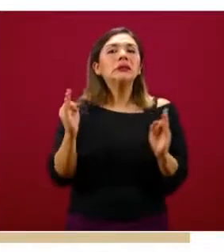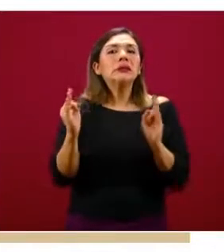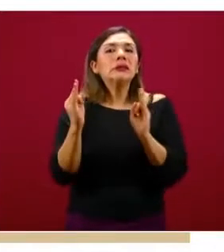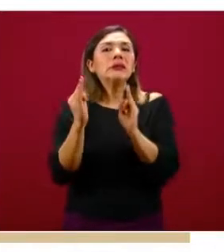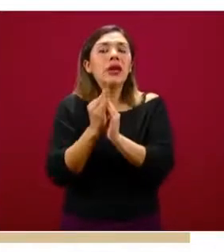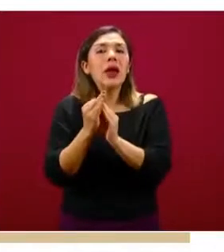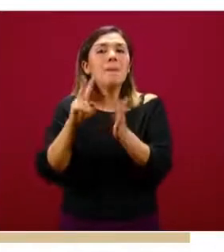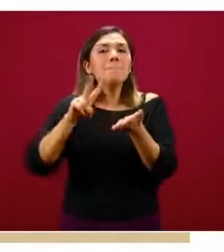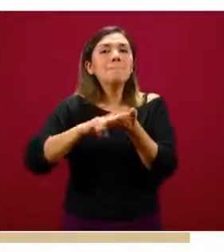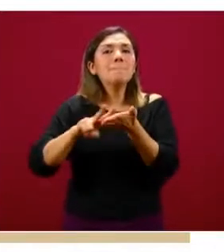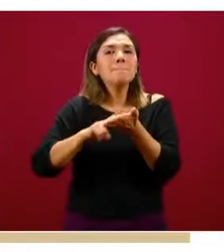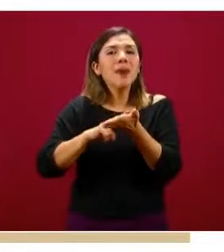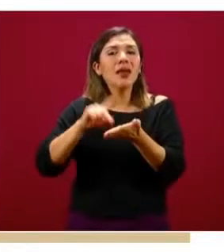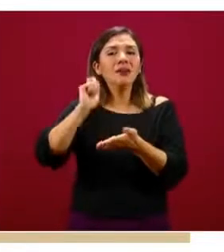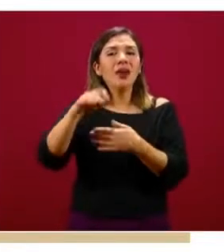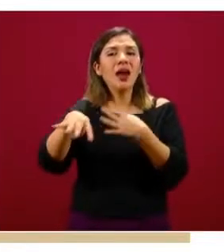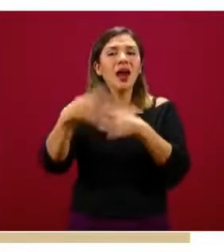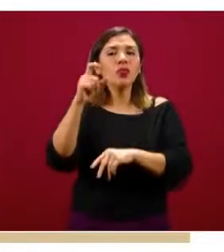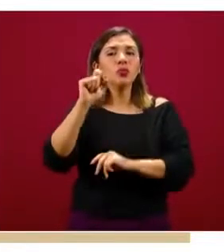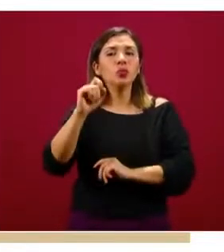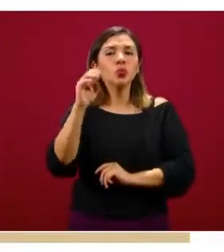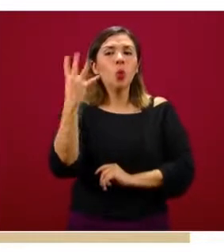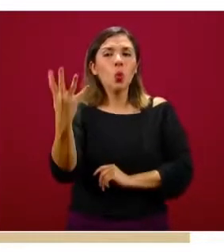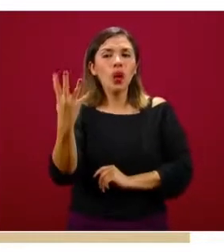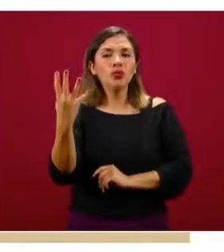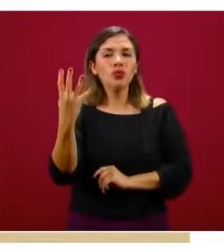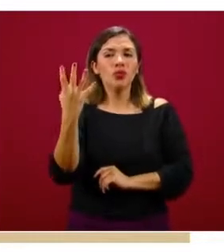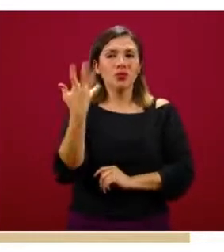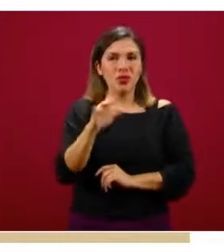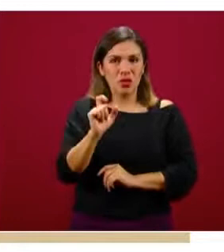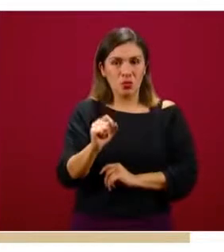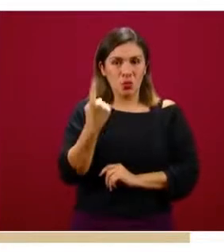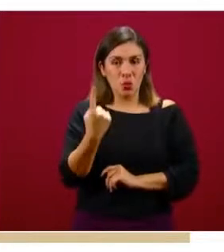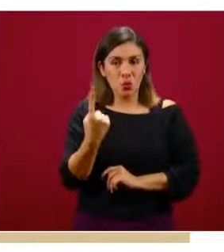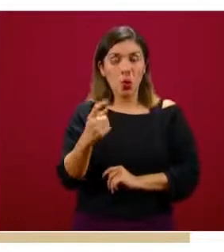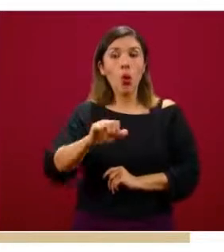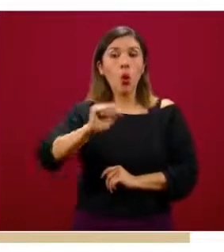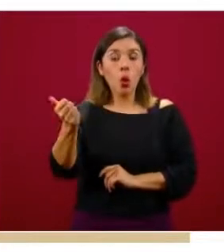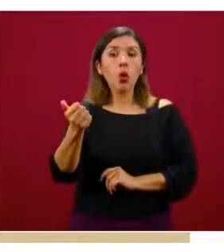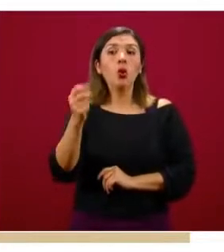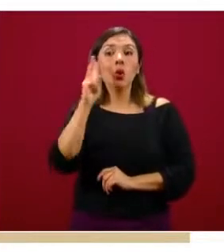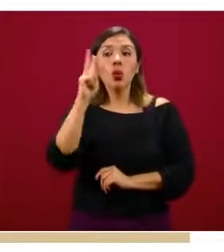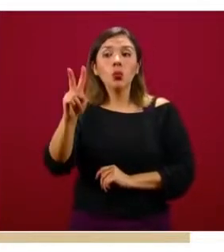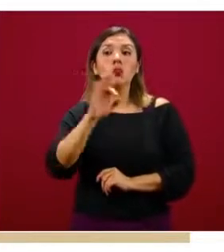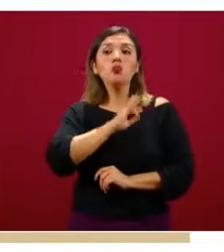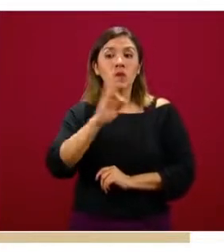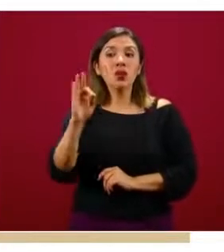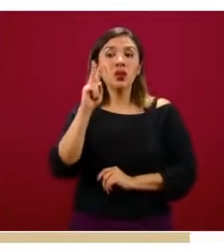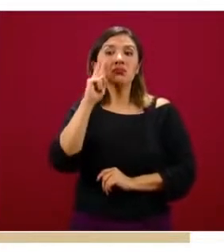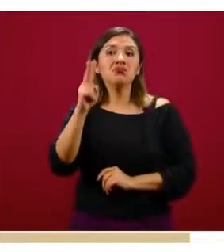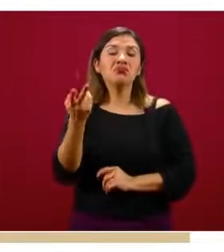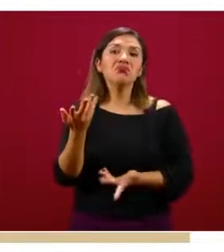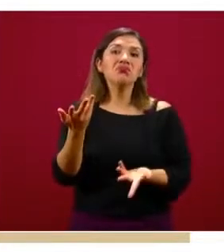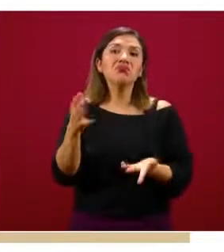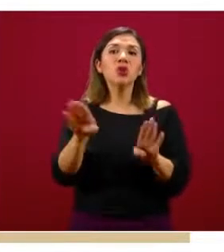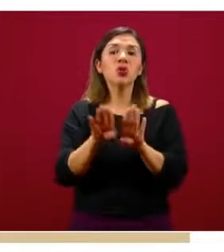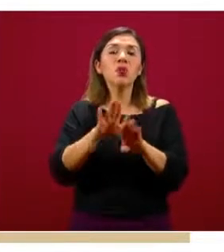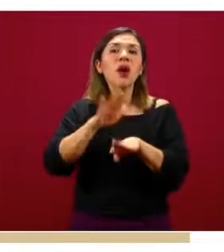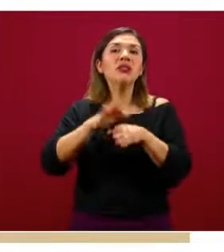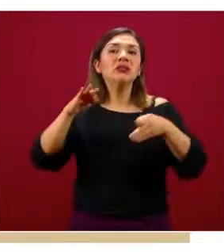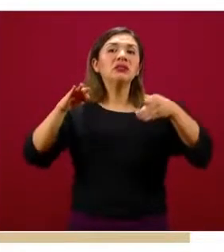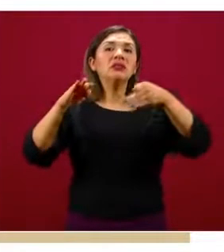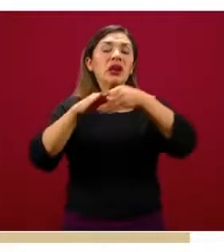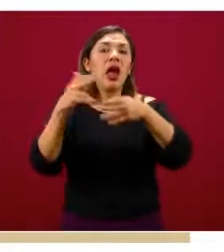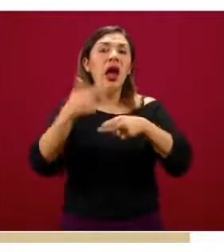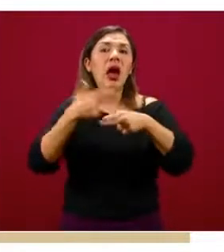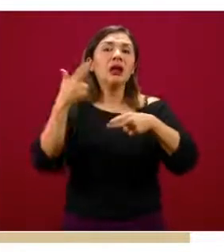a la verde, es el 14.4, este 10.1, y en un momento podremos llegar a ver a lo mejor un acercamiento hasta donde